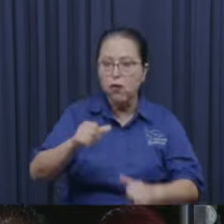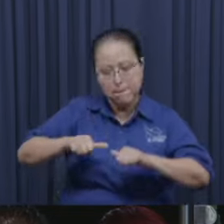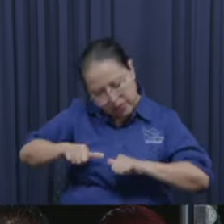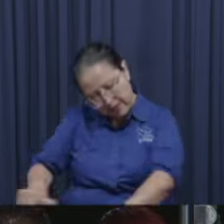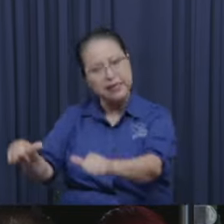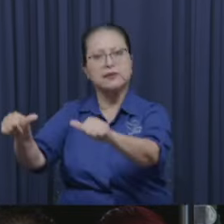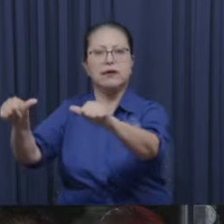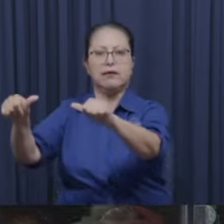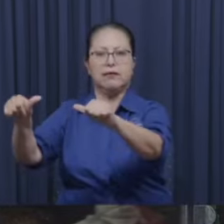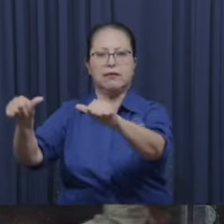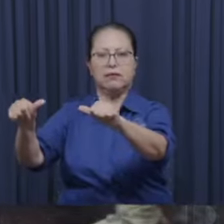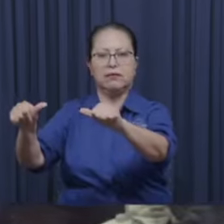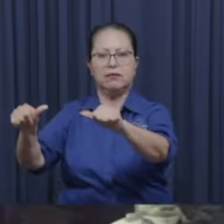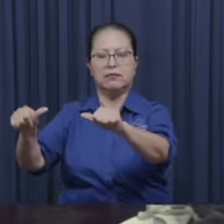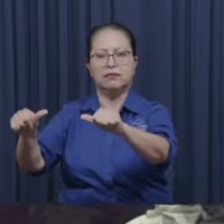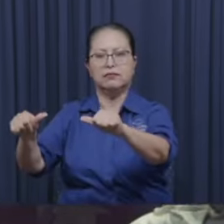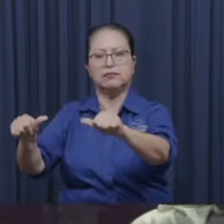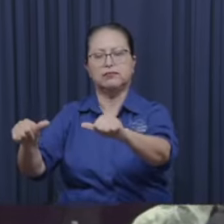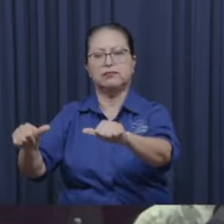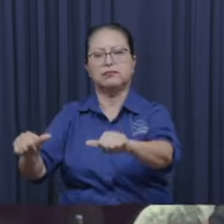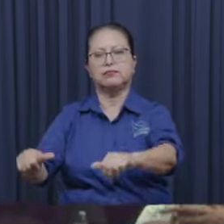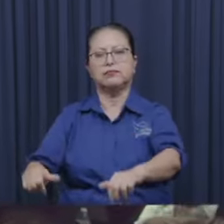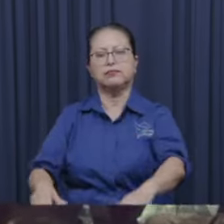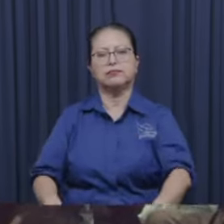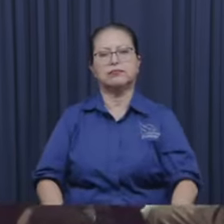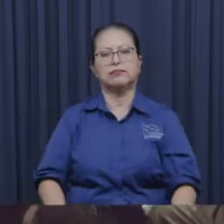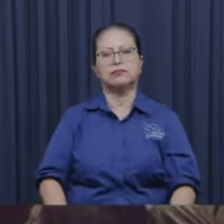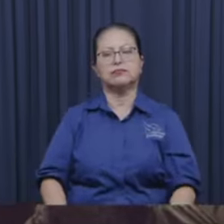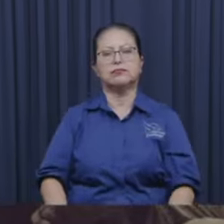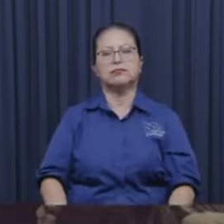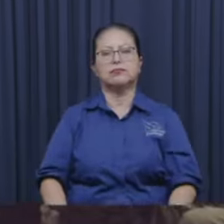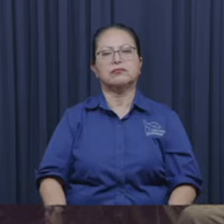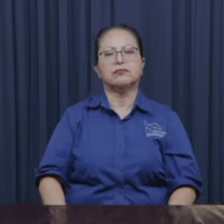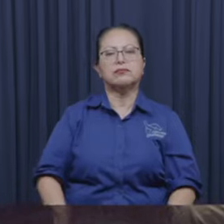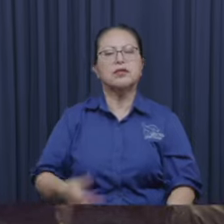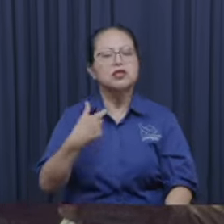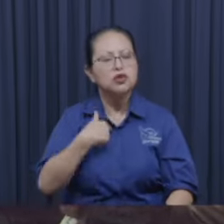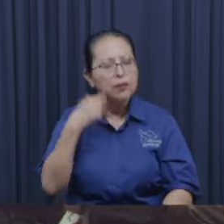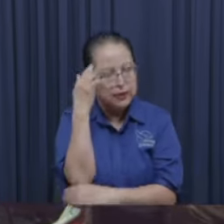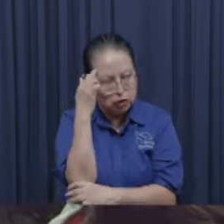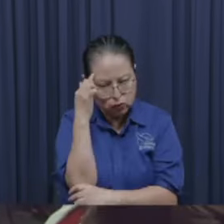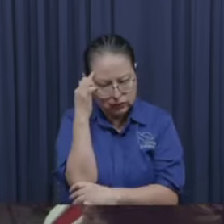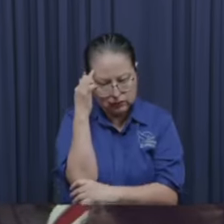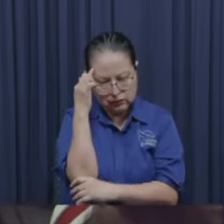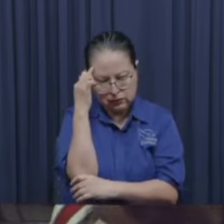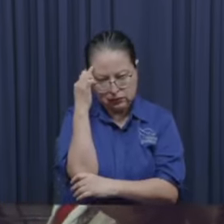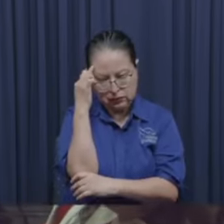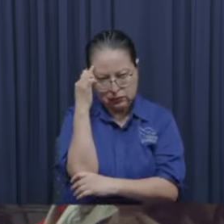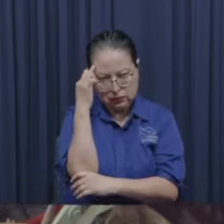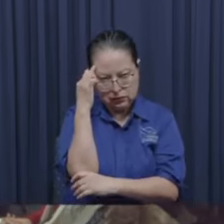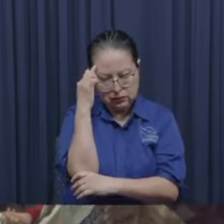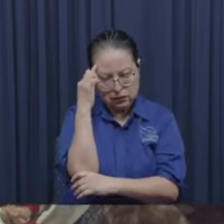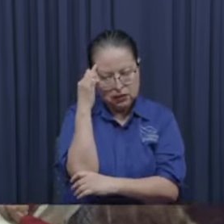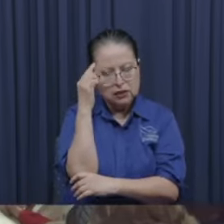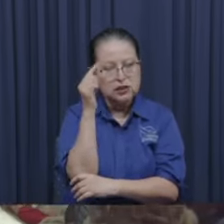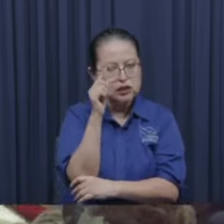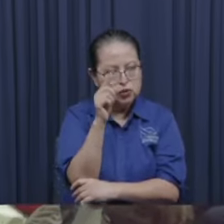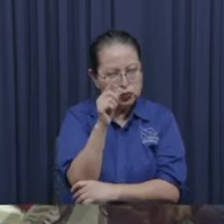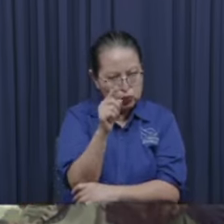casa me queda unos minutitos Pero entonces digo yo pues pienso si no puede permanecer en la